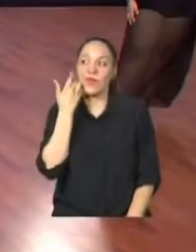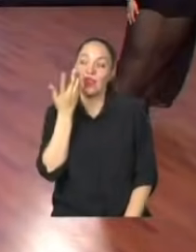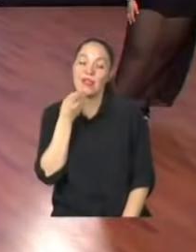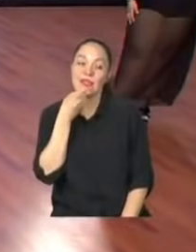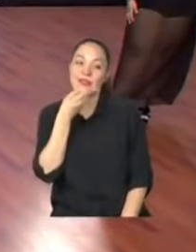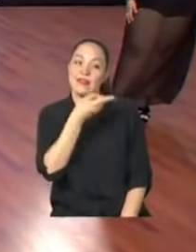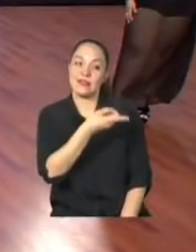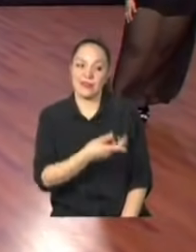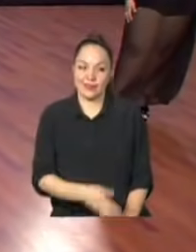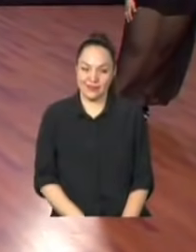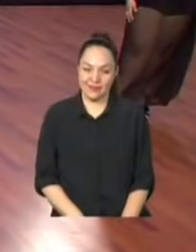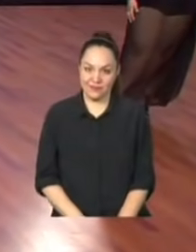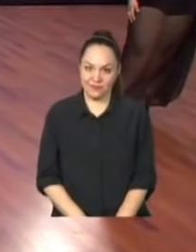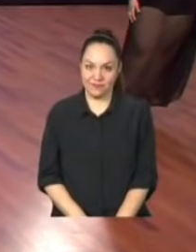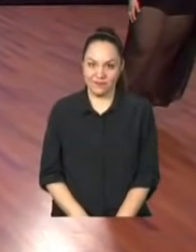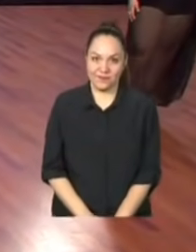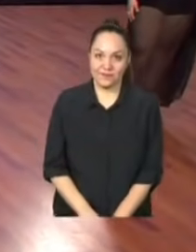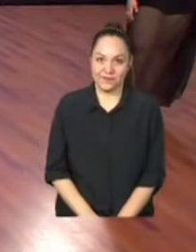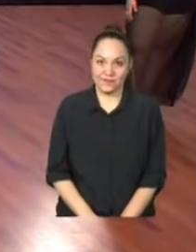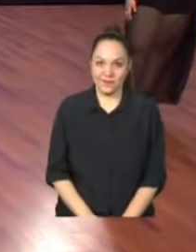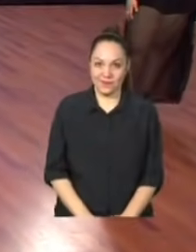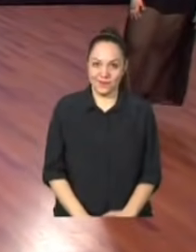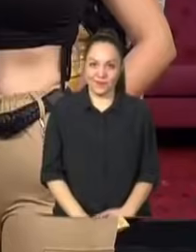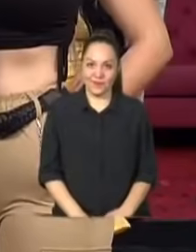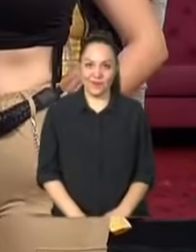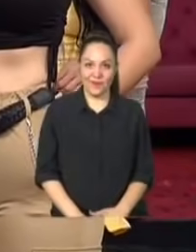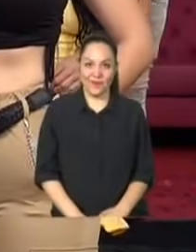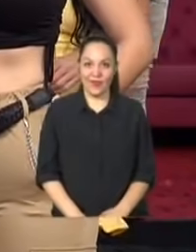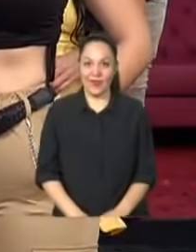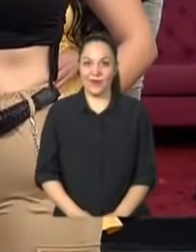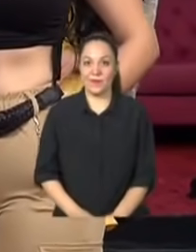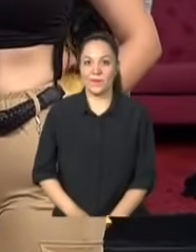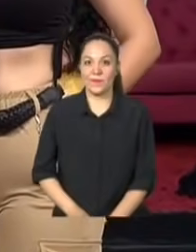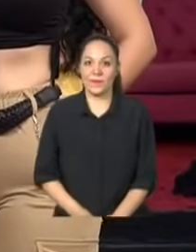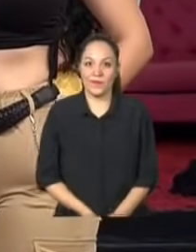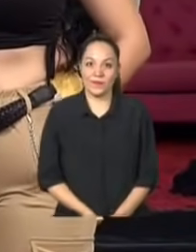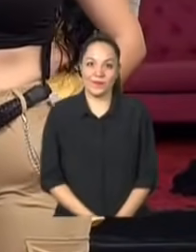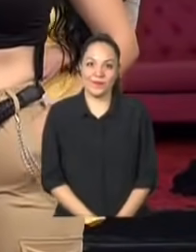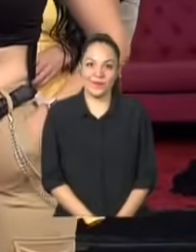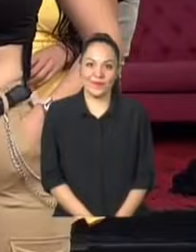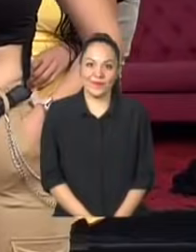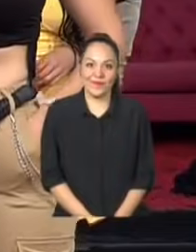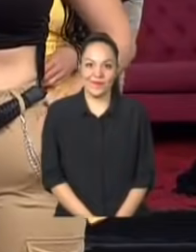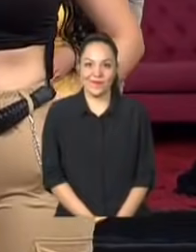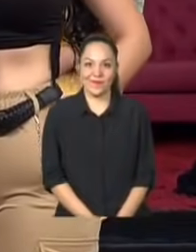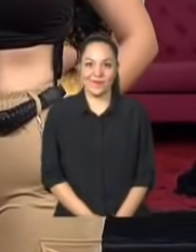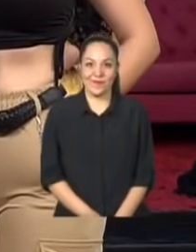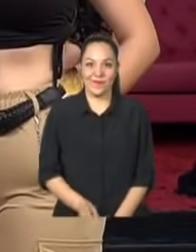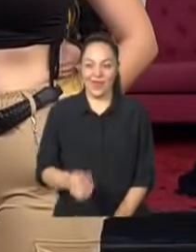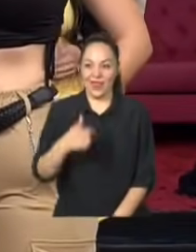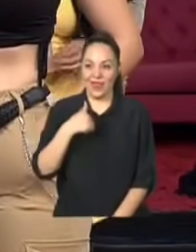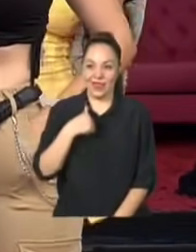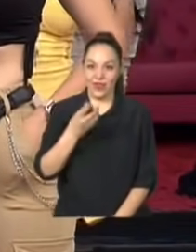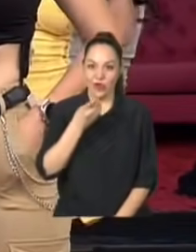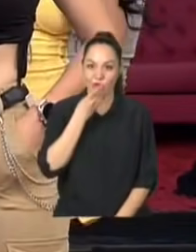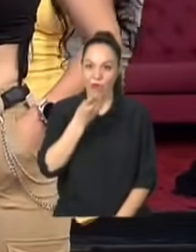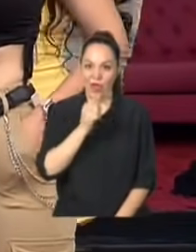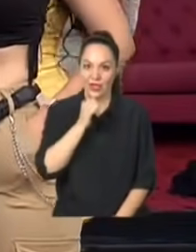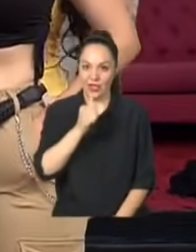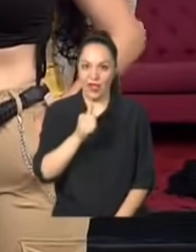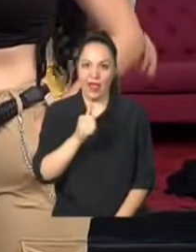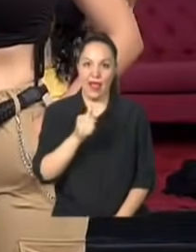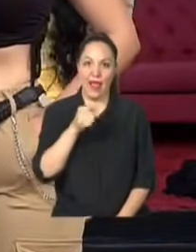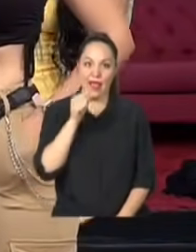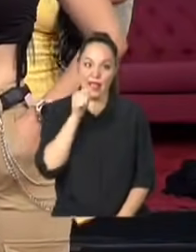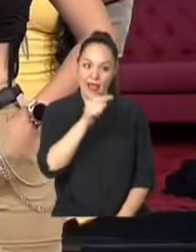Chavana, sinceramente aquí no dejas de ir... O sea, no dejas ir nada. Te voy a decir por qué. Para empezar, la señorita,